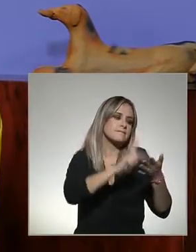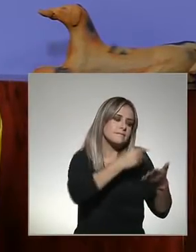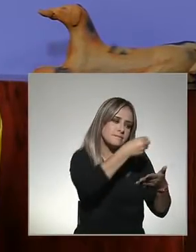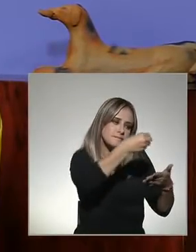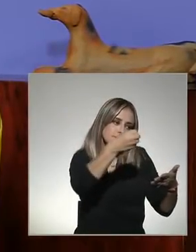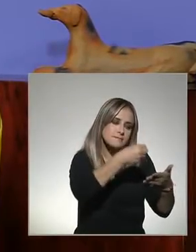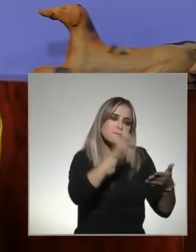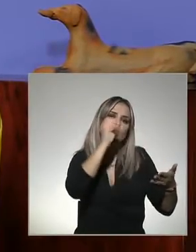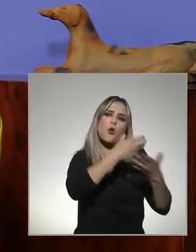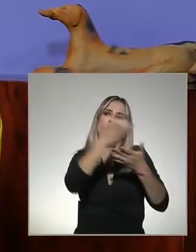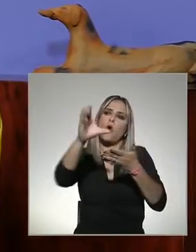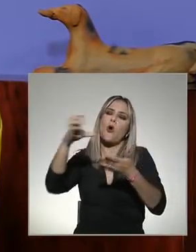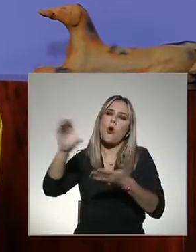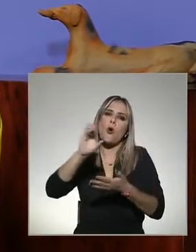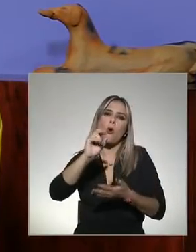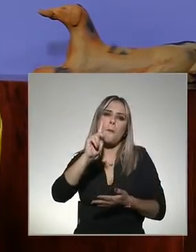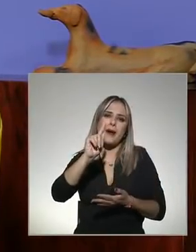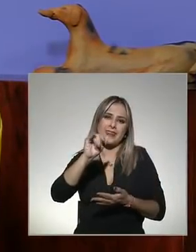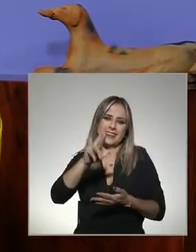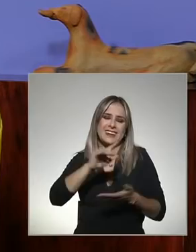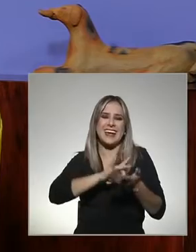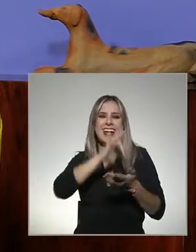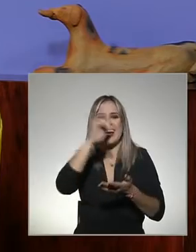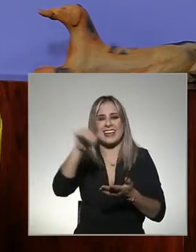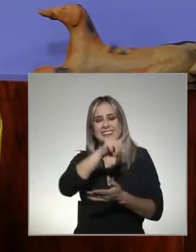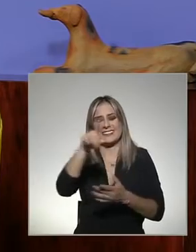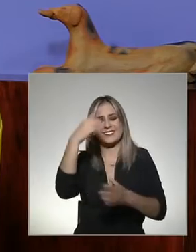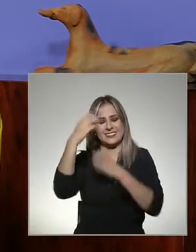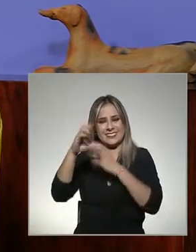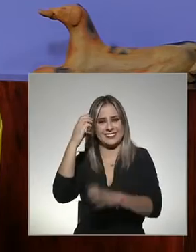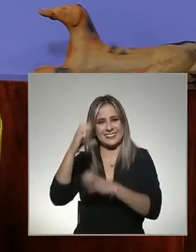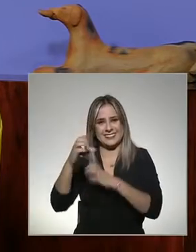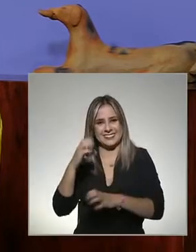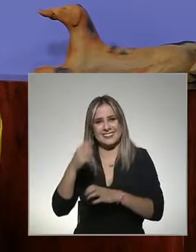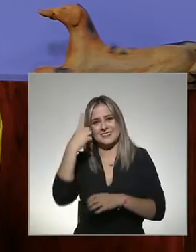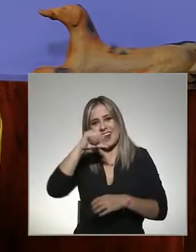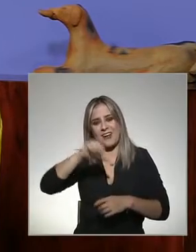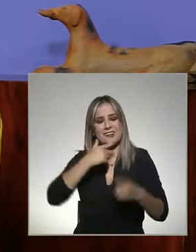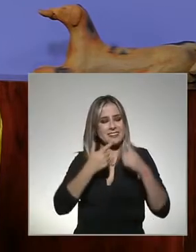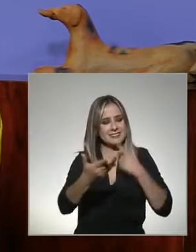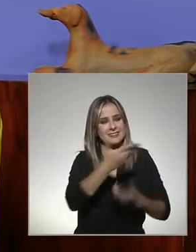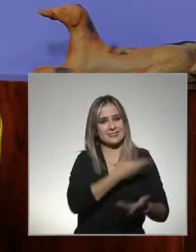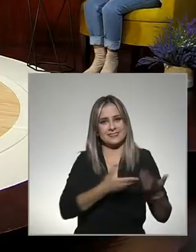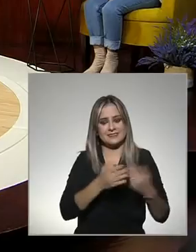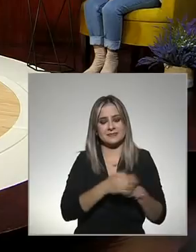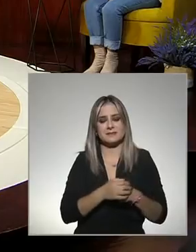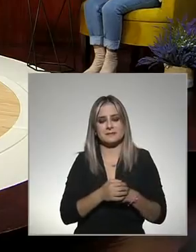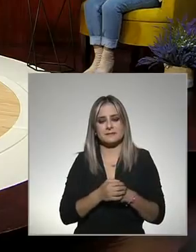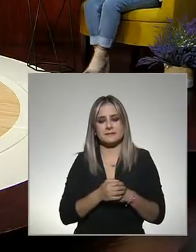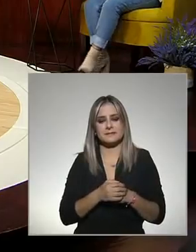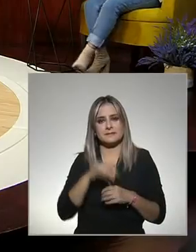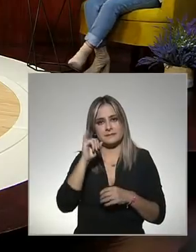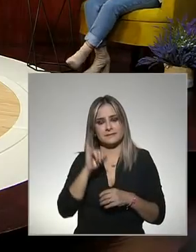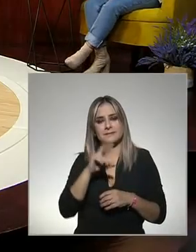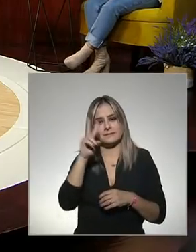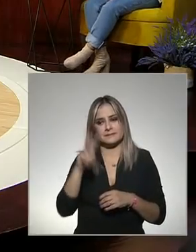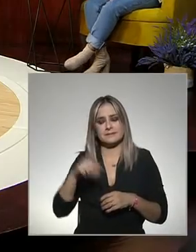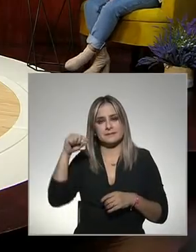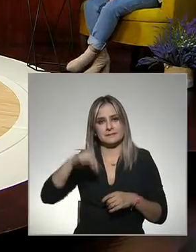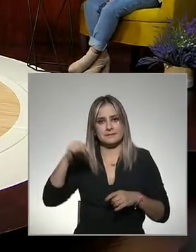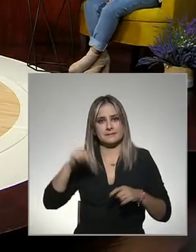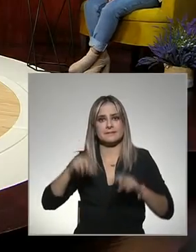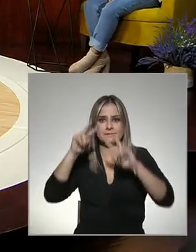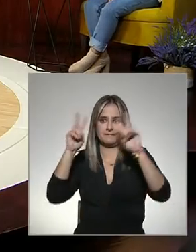les quedó alguna duda. Y por supuesto, gracias por su participación, porque hicieron el programa. Sí, es que definitivamente este es un tema que